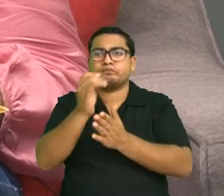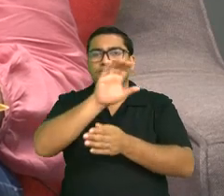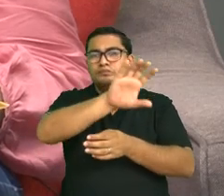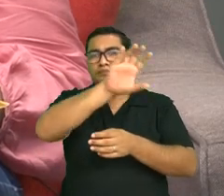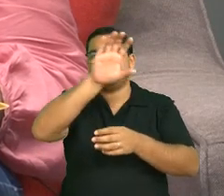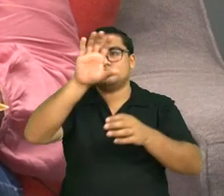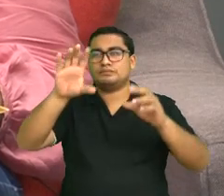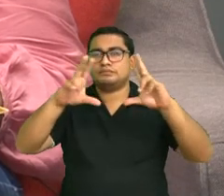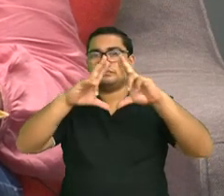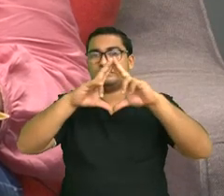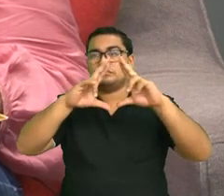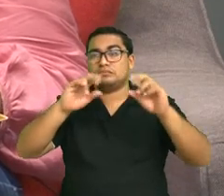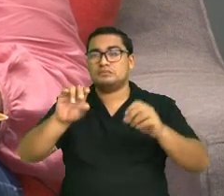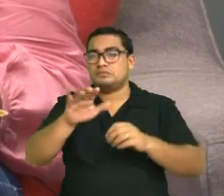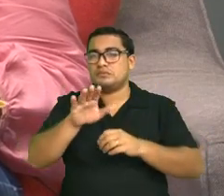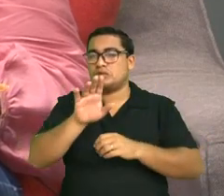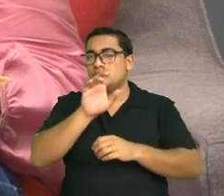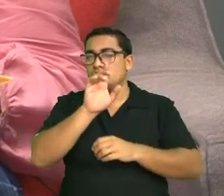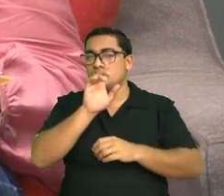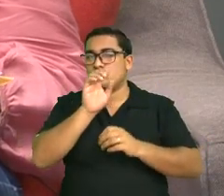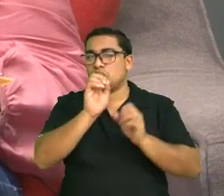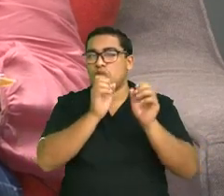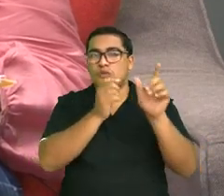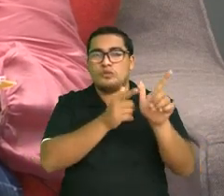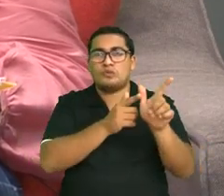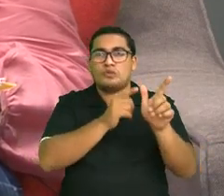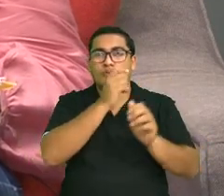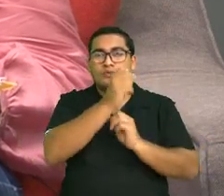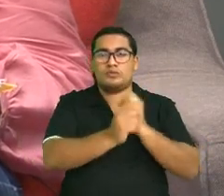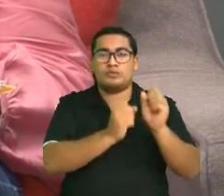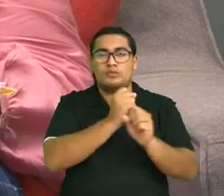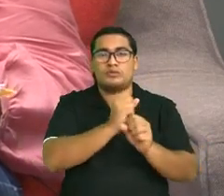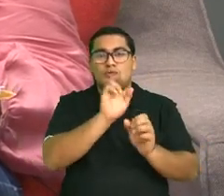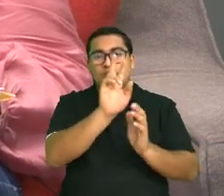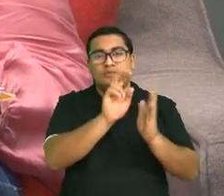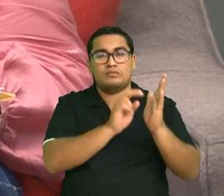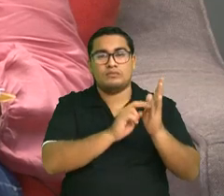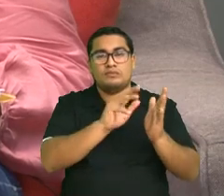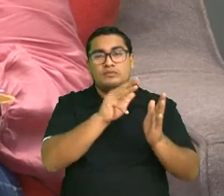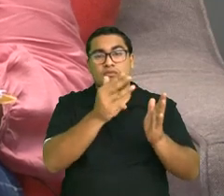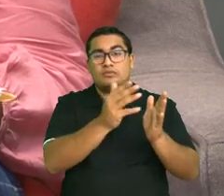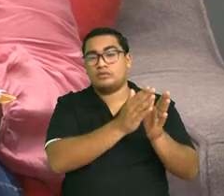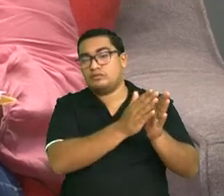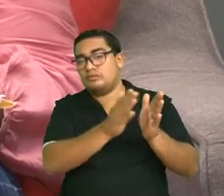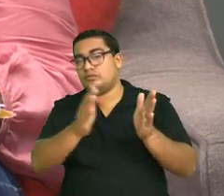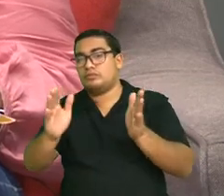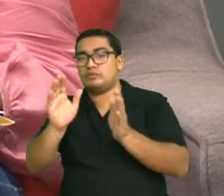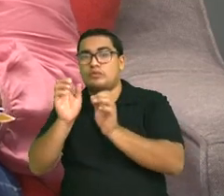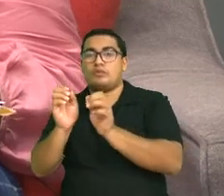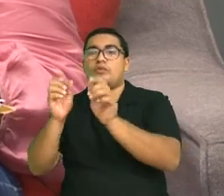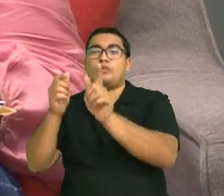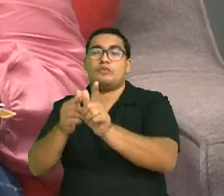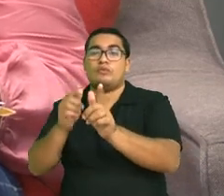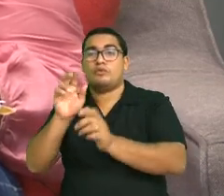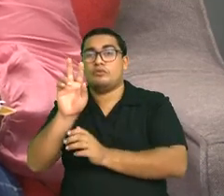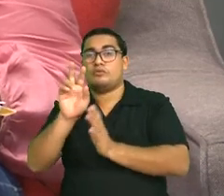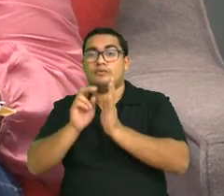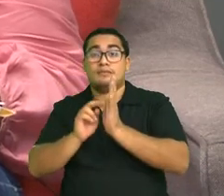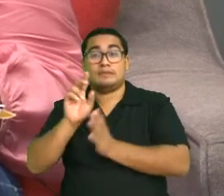aproximadamente un año, de octubre del 2009 hasta octubre del